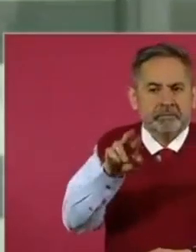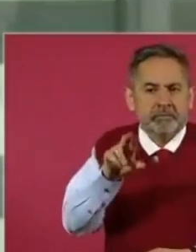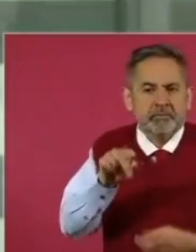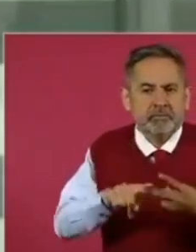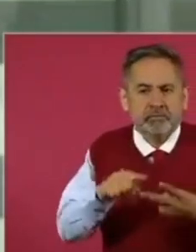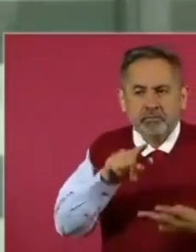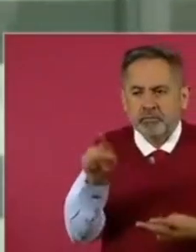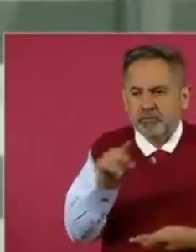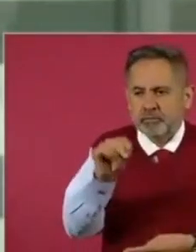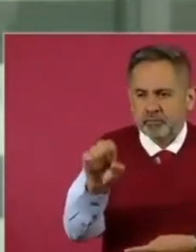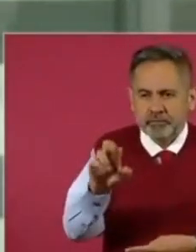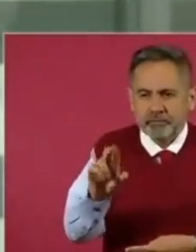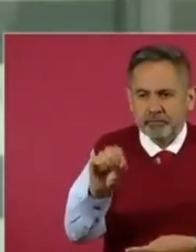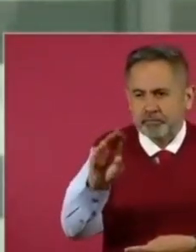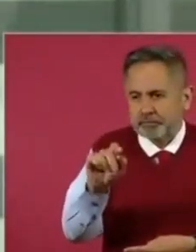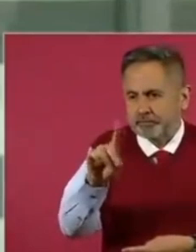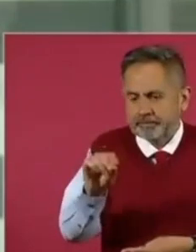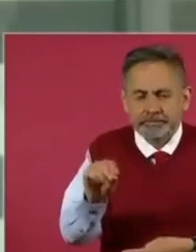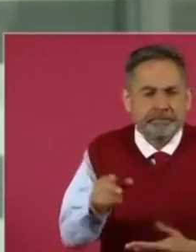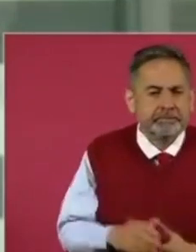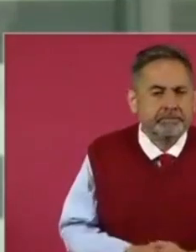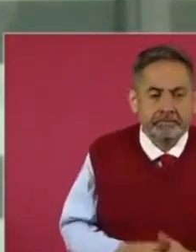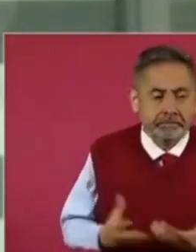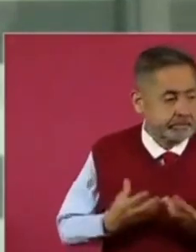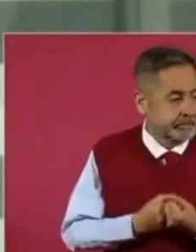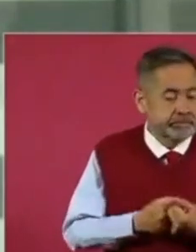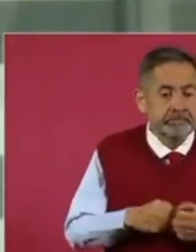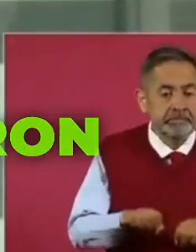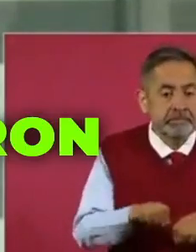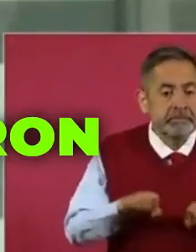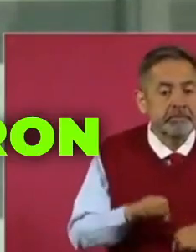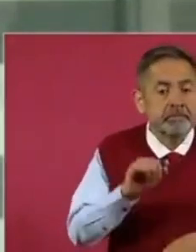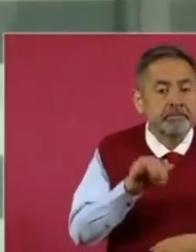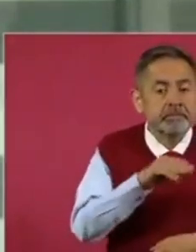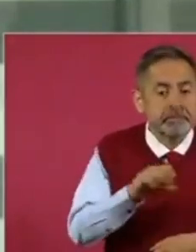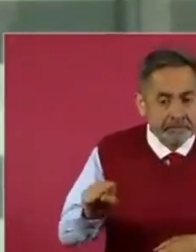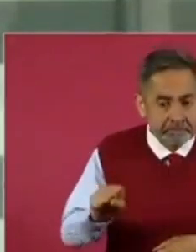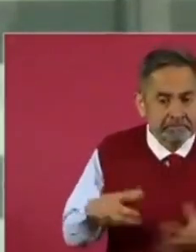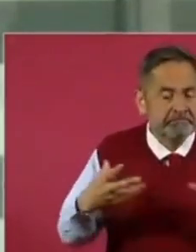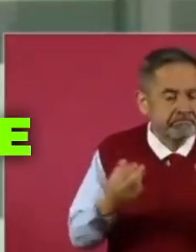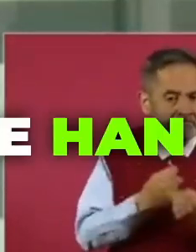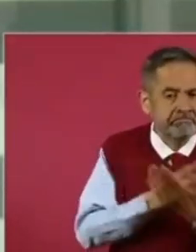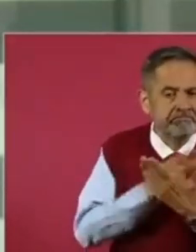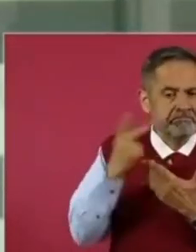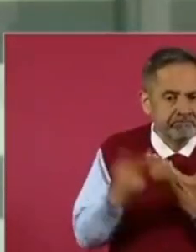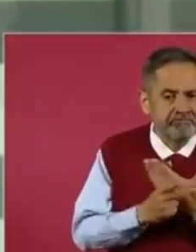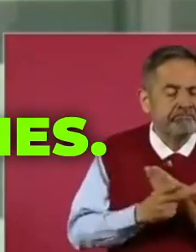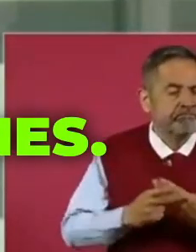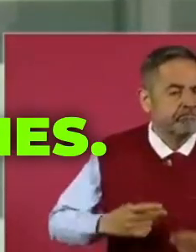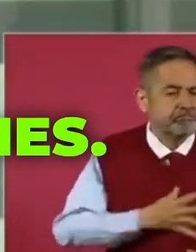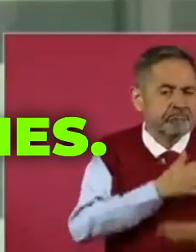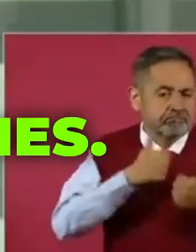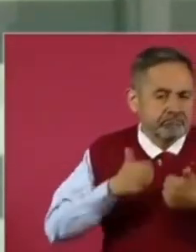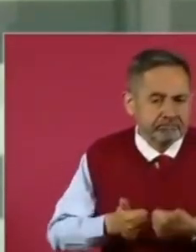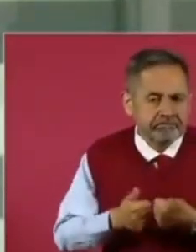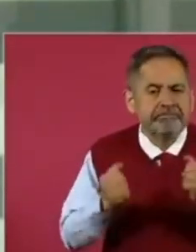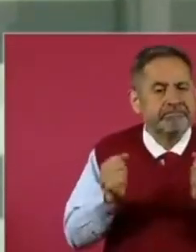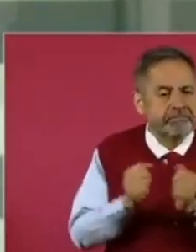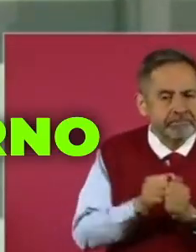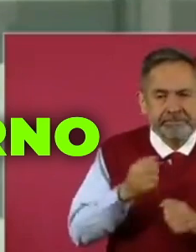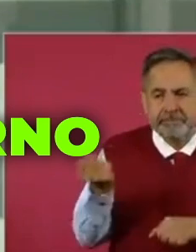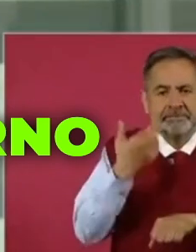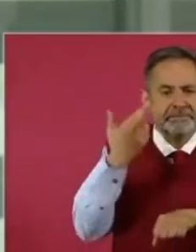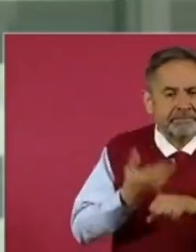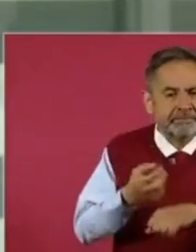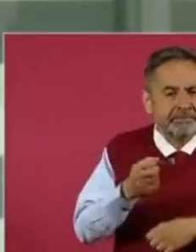Obregón, Cuauhtémoc, Miguel Hidalgo y Benito Juárez. Los protocolos de emergencia se activaron y hasta el momento no se han reportado afectaciones. Aseguró